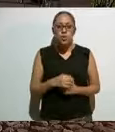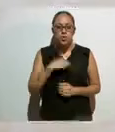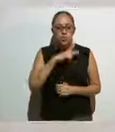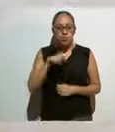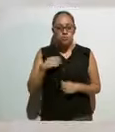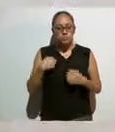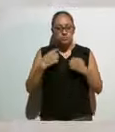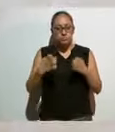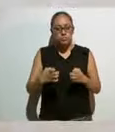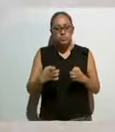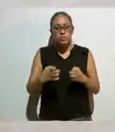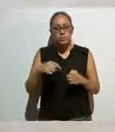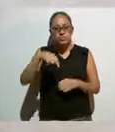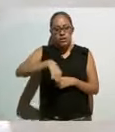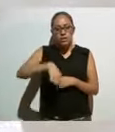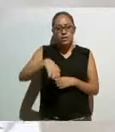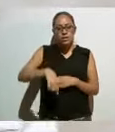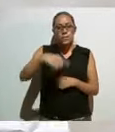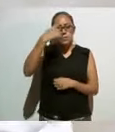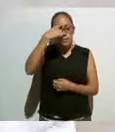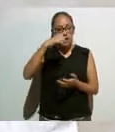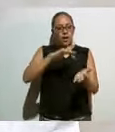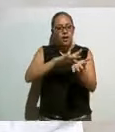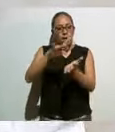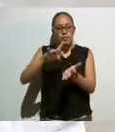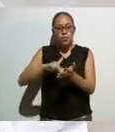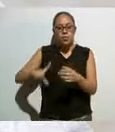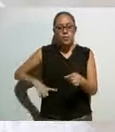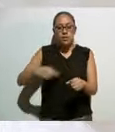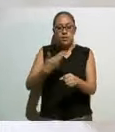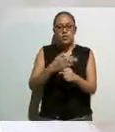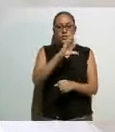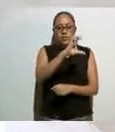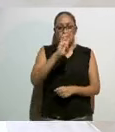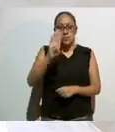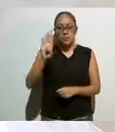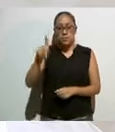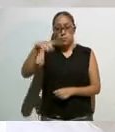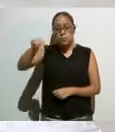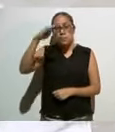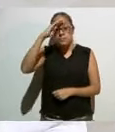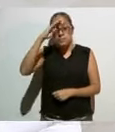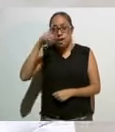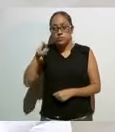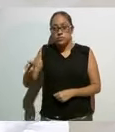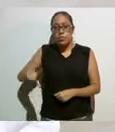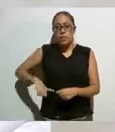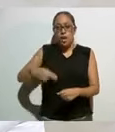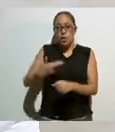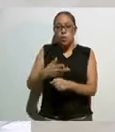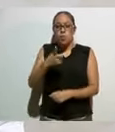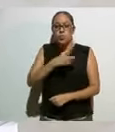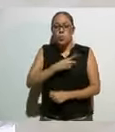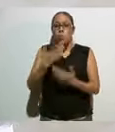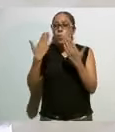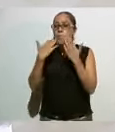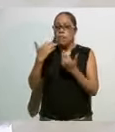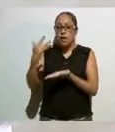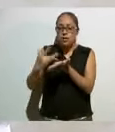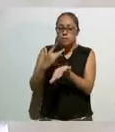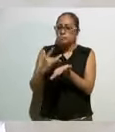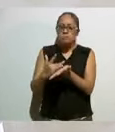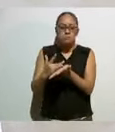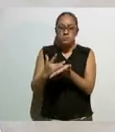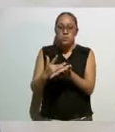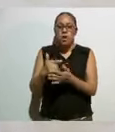aquí apoyando a Cuauhtémoc Blanco. No está solo el gobernador de Morelos.